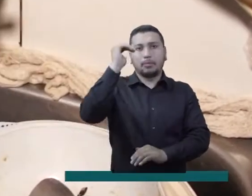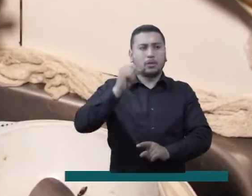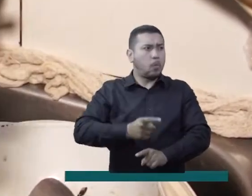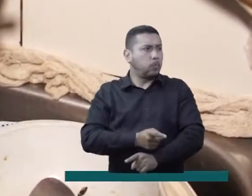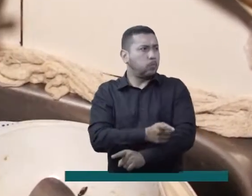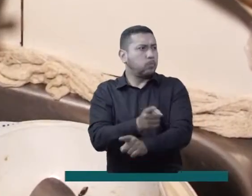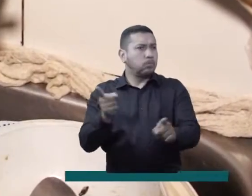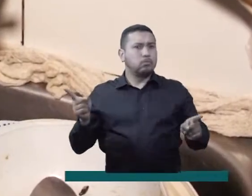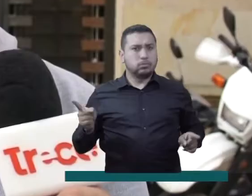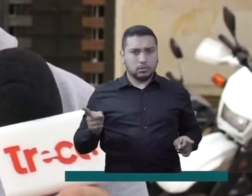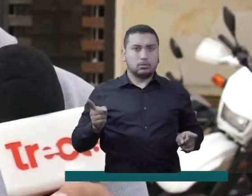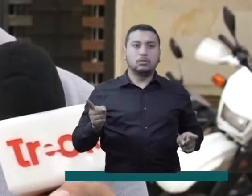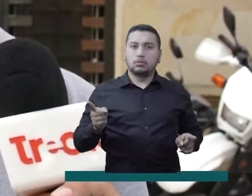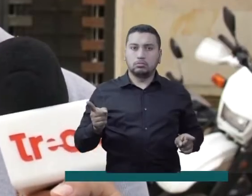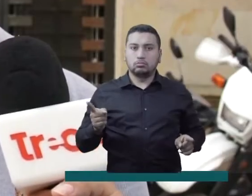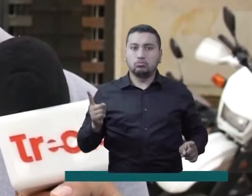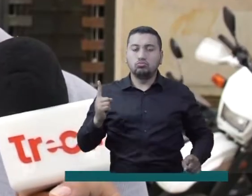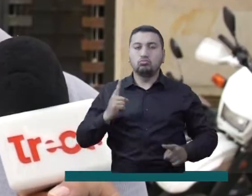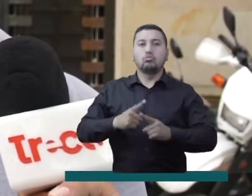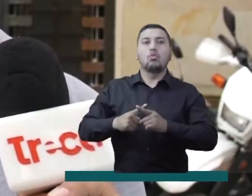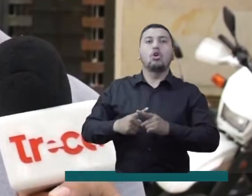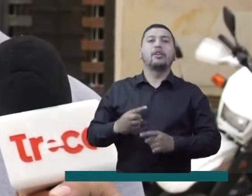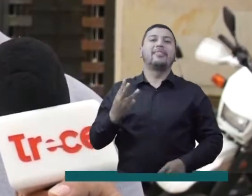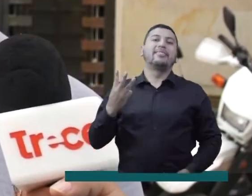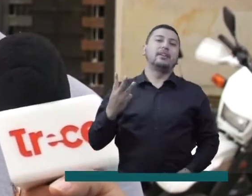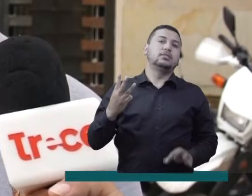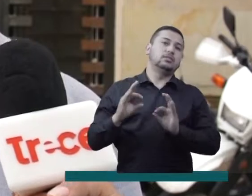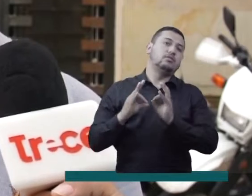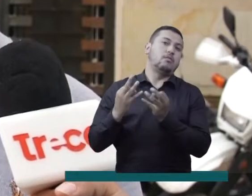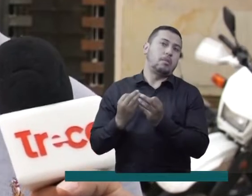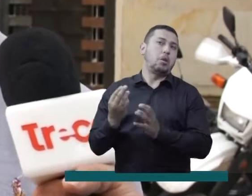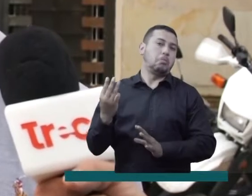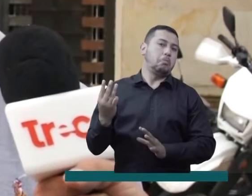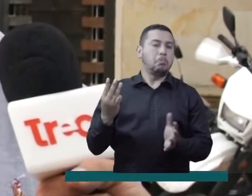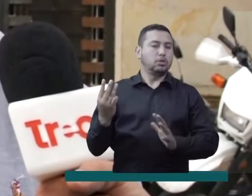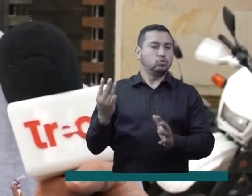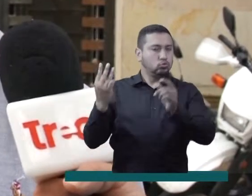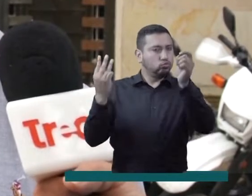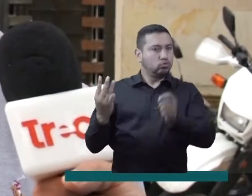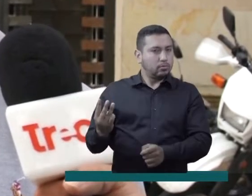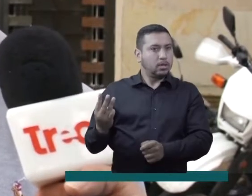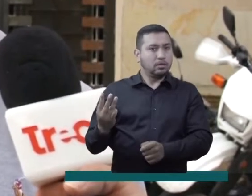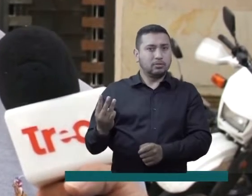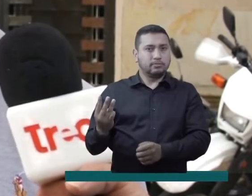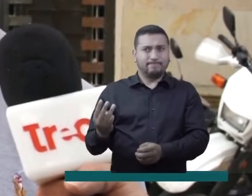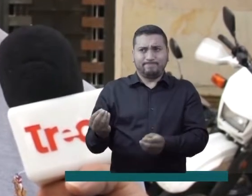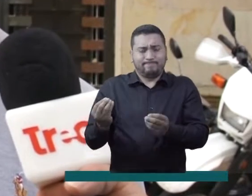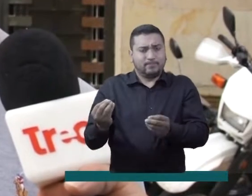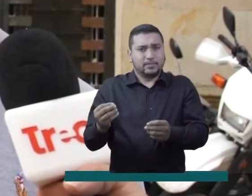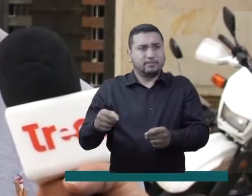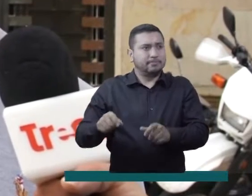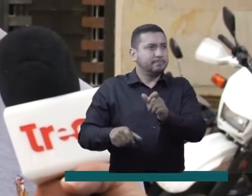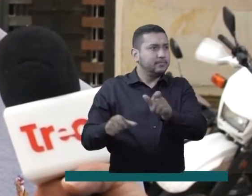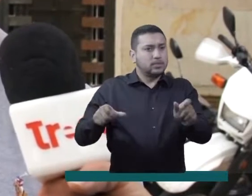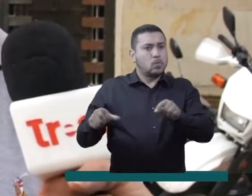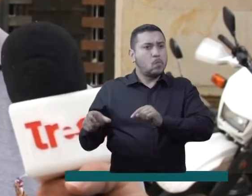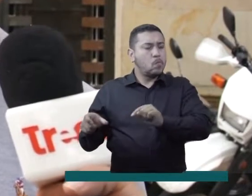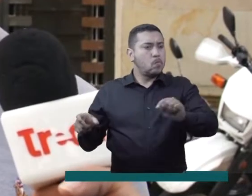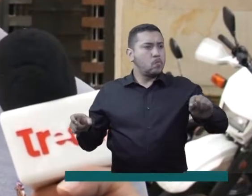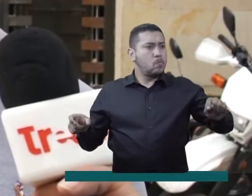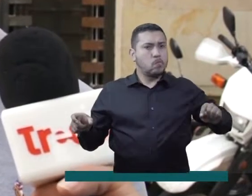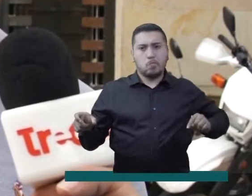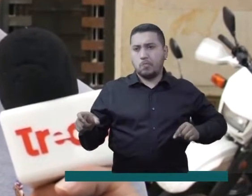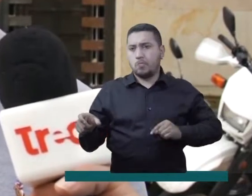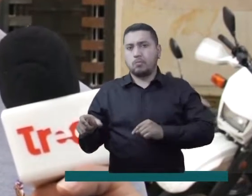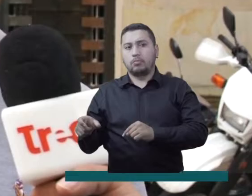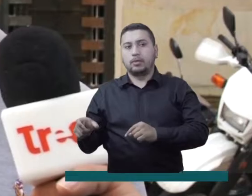unidades residenciales. Usted multiplica eso por 3, que es el promedio de familias, hay otras que son más numerosas. Es una cantidad de gente que